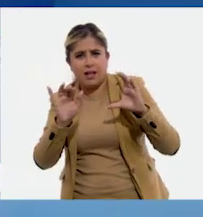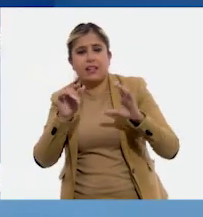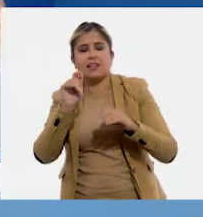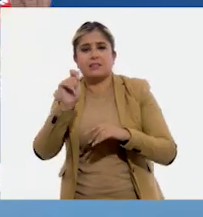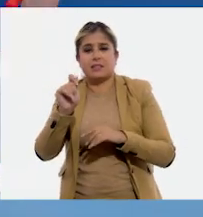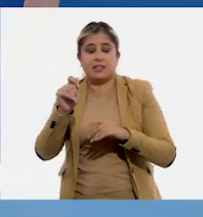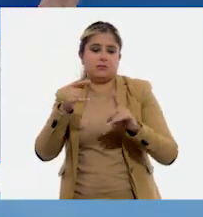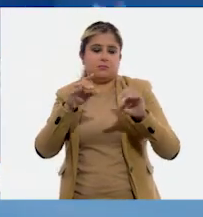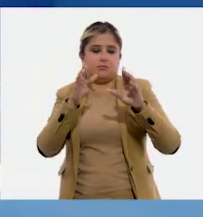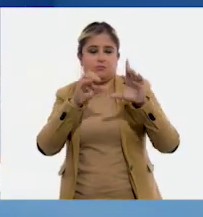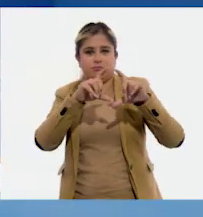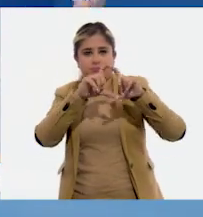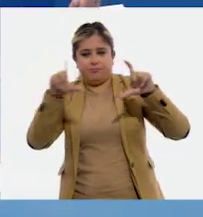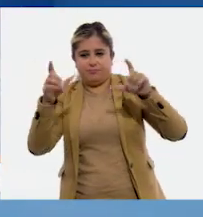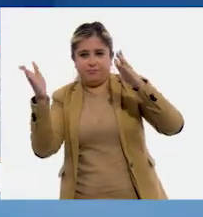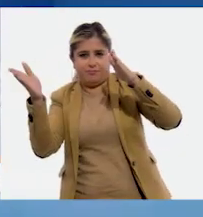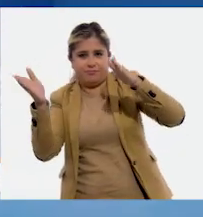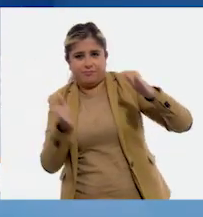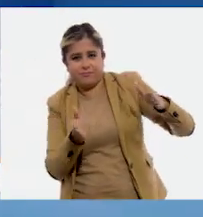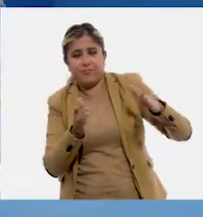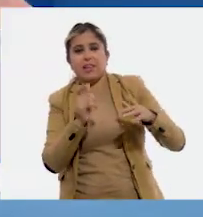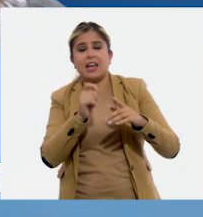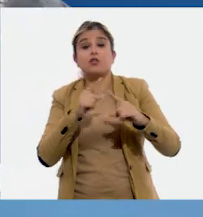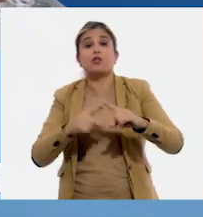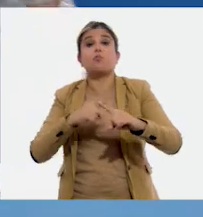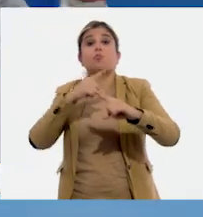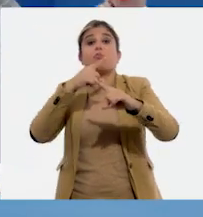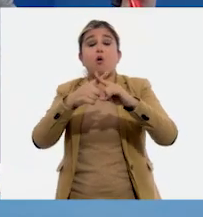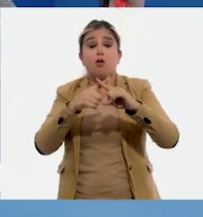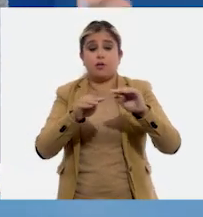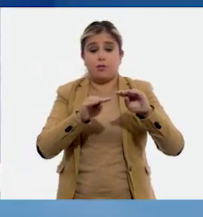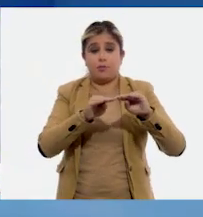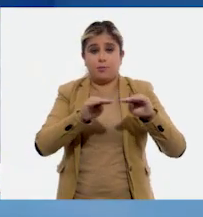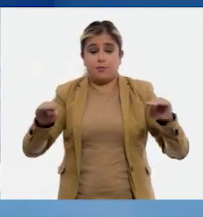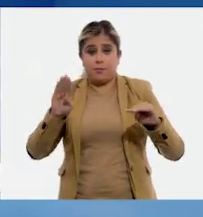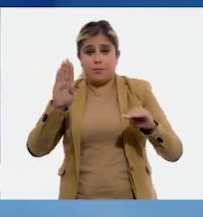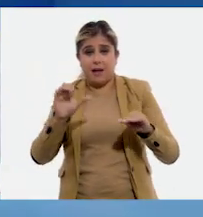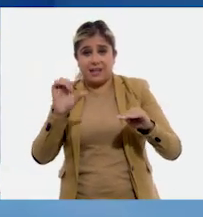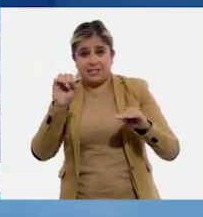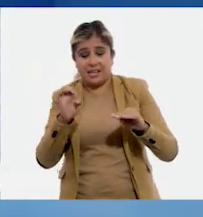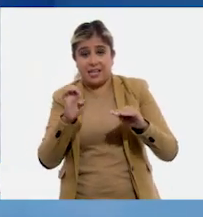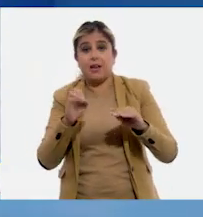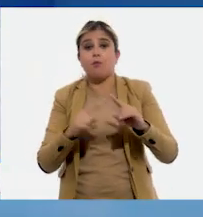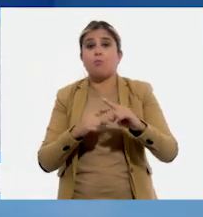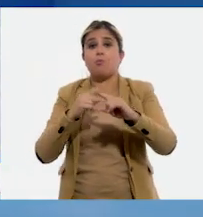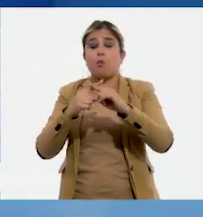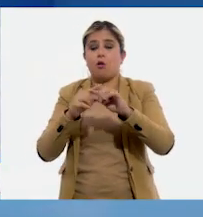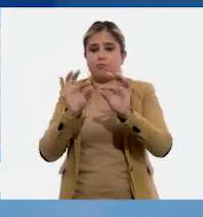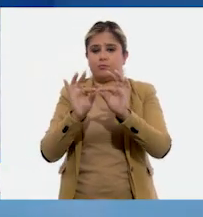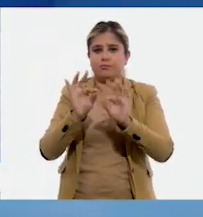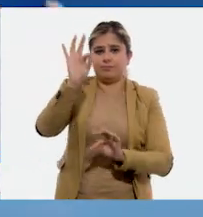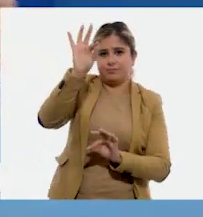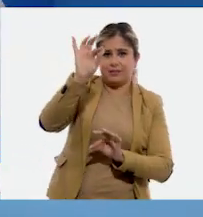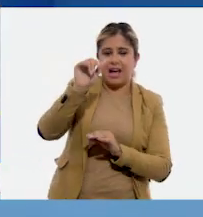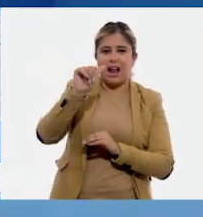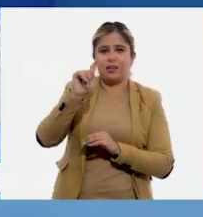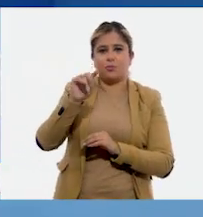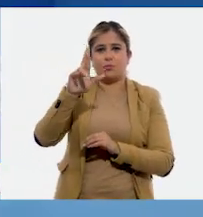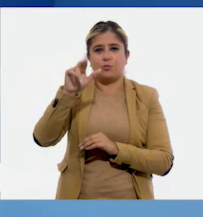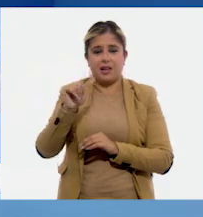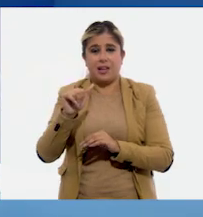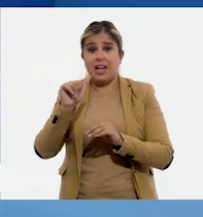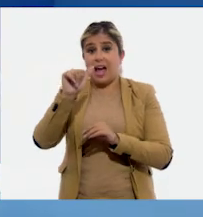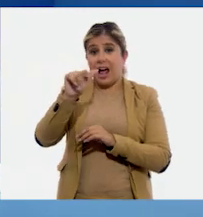romboide es el resultado de multiplicar la base por la altura y que la altura